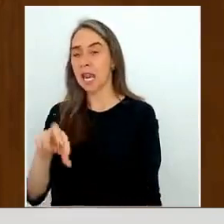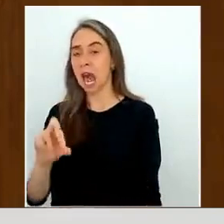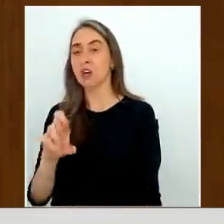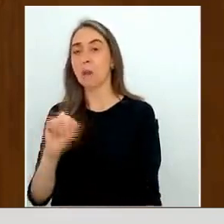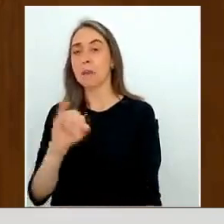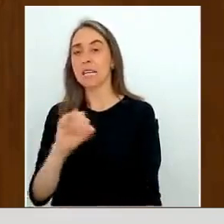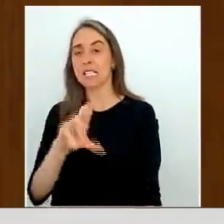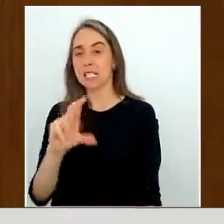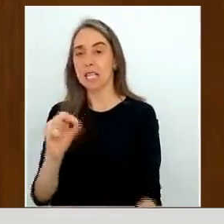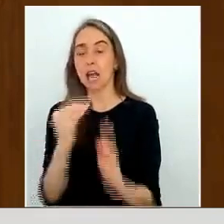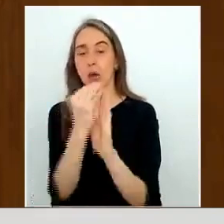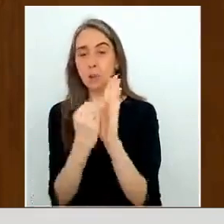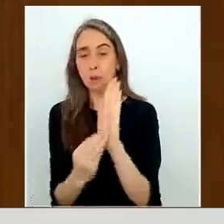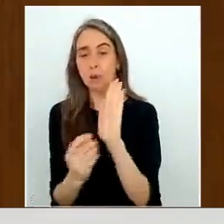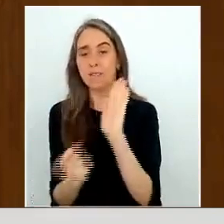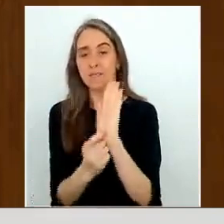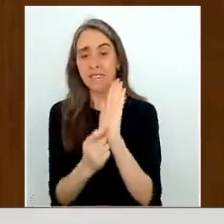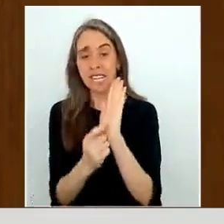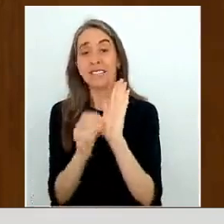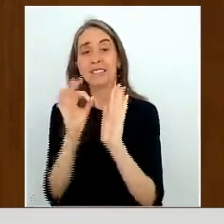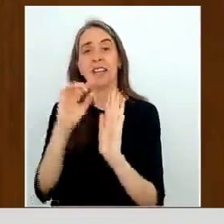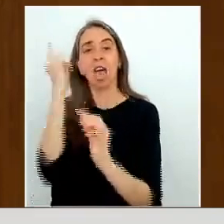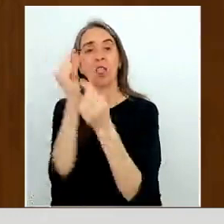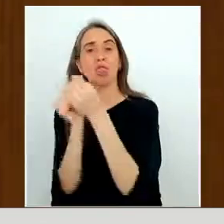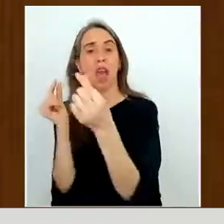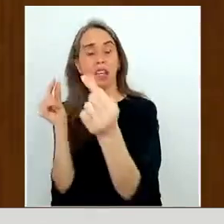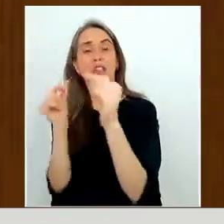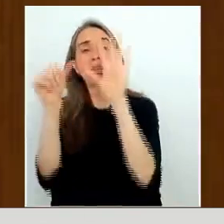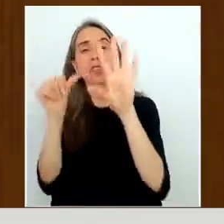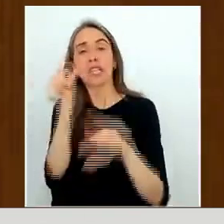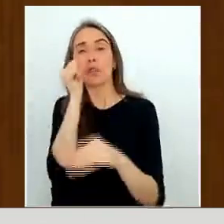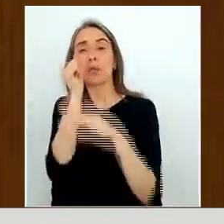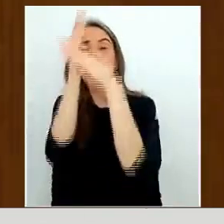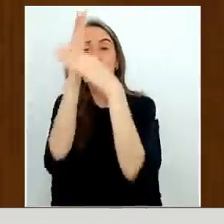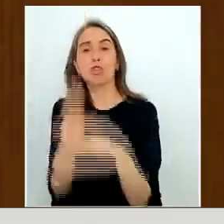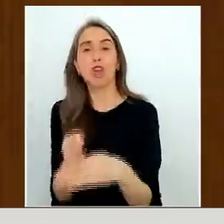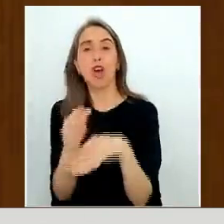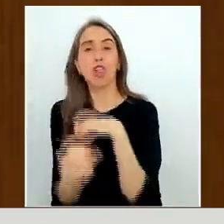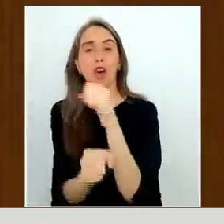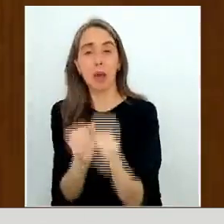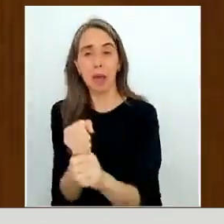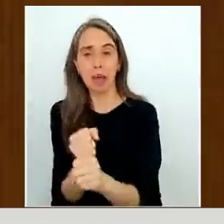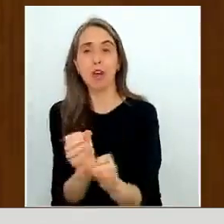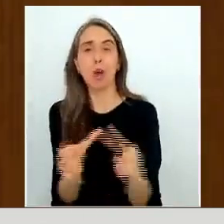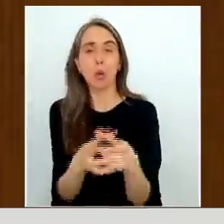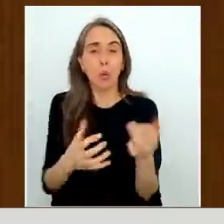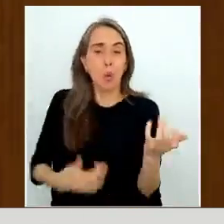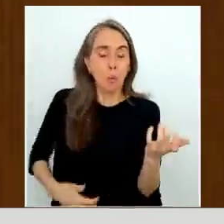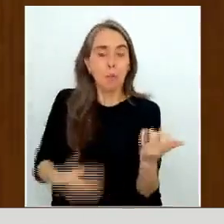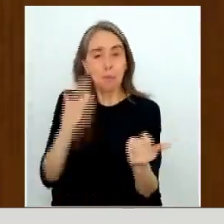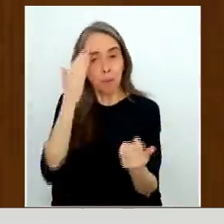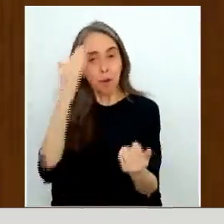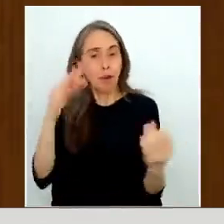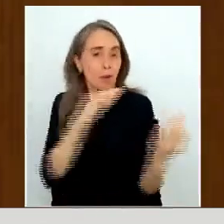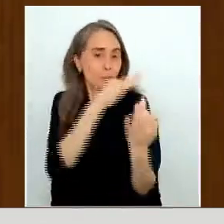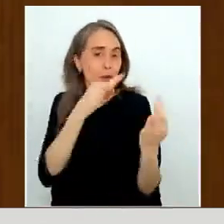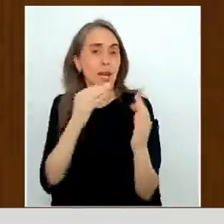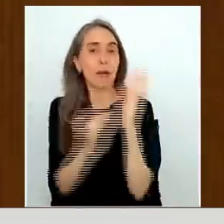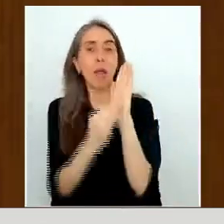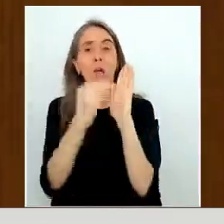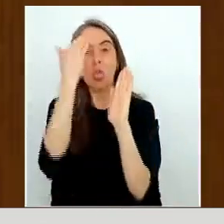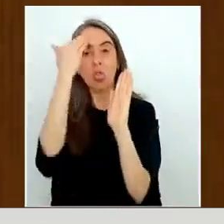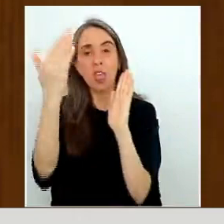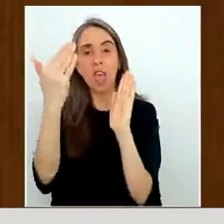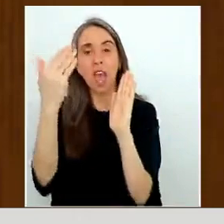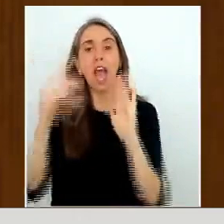calendario nacional el 16 de octubre de cada año como el Día de las bandas y orquestas infantiles y juveniles de chile Jorge